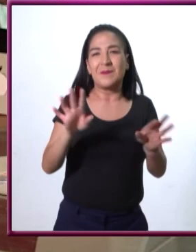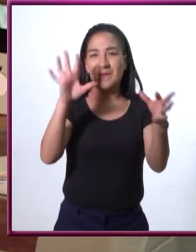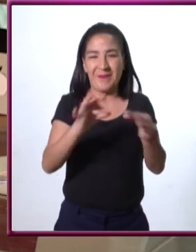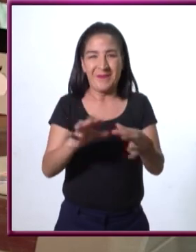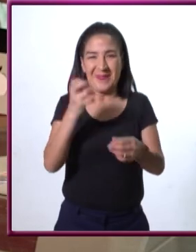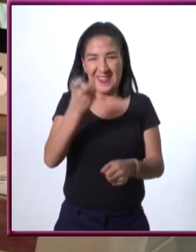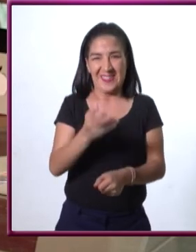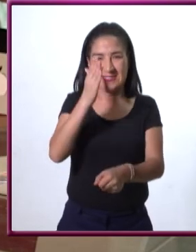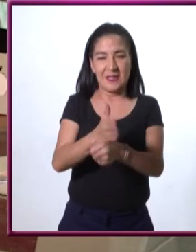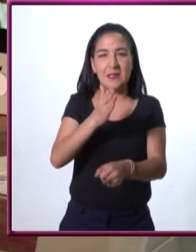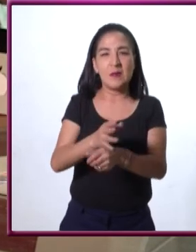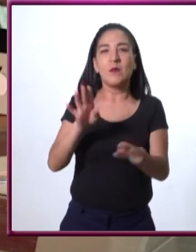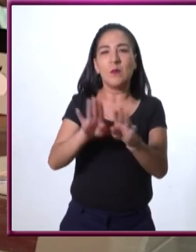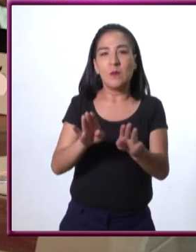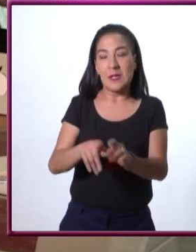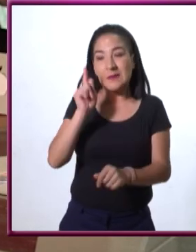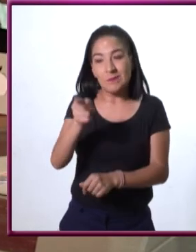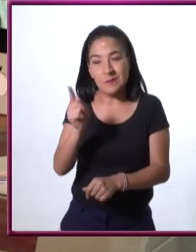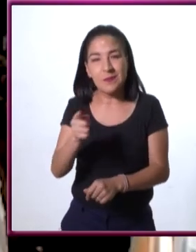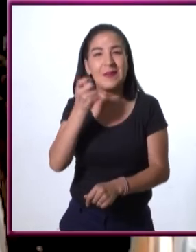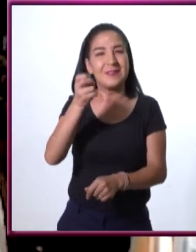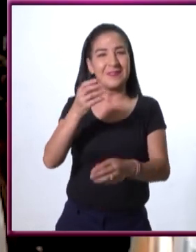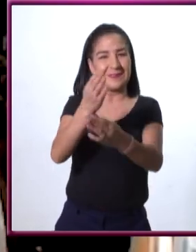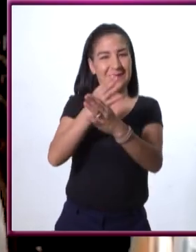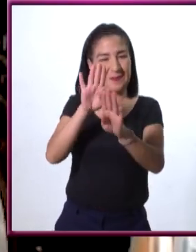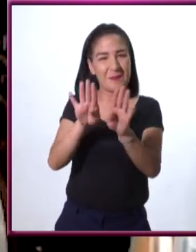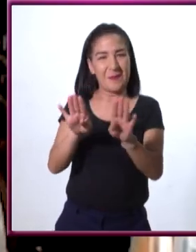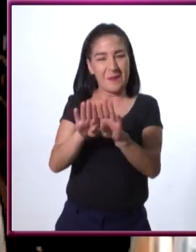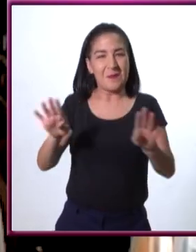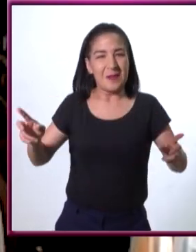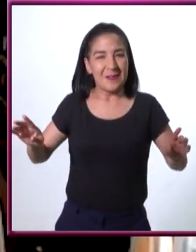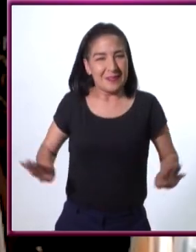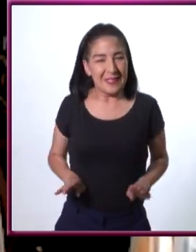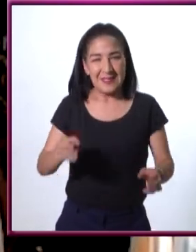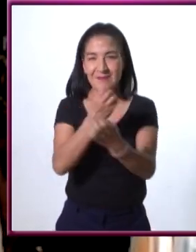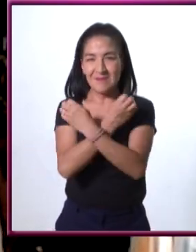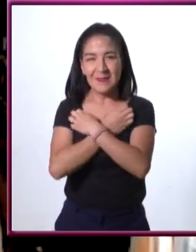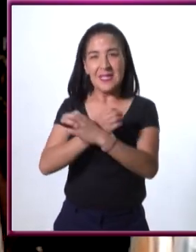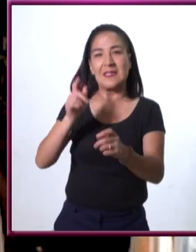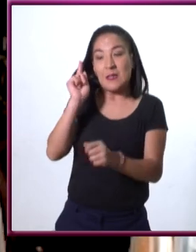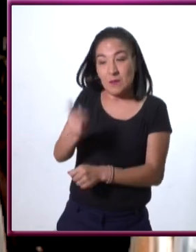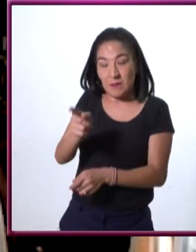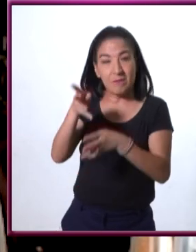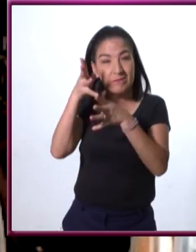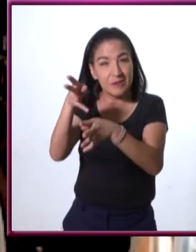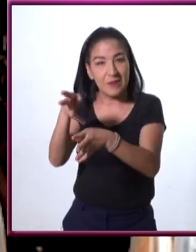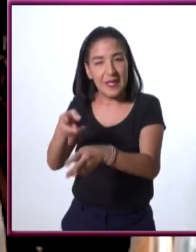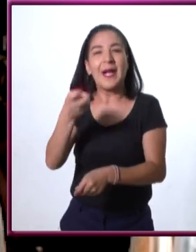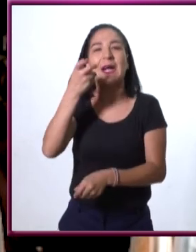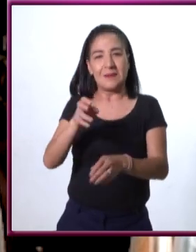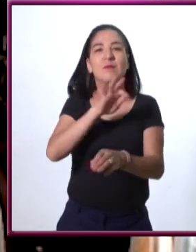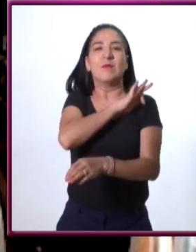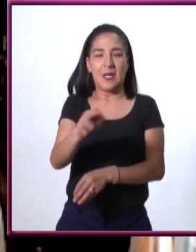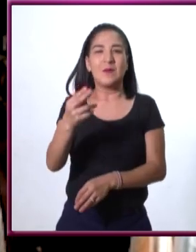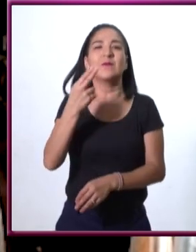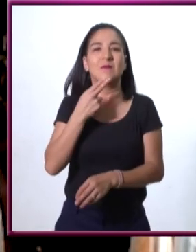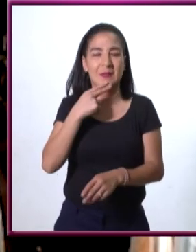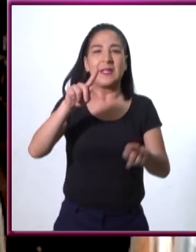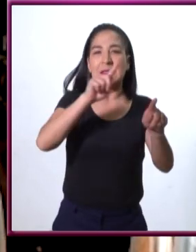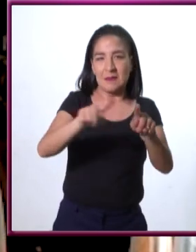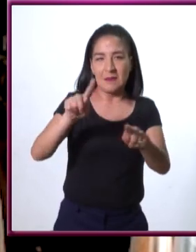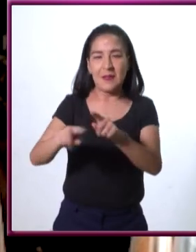de castigo, que es la corrección del comportamiento. Corregir comportamiento es una forma de castigo y se pueden utilizar varias formas de